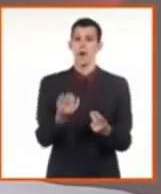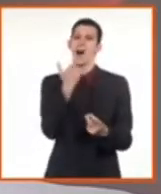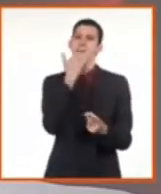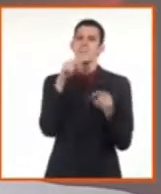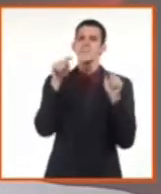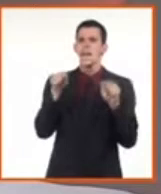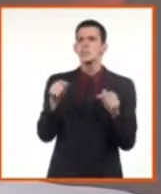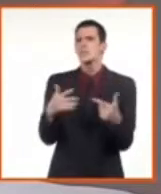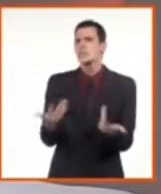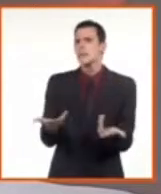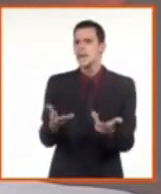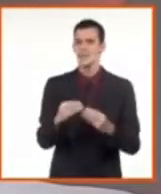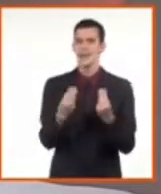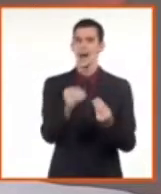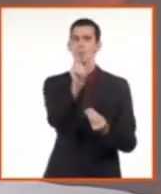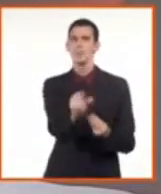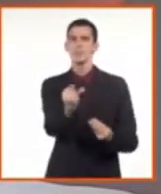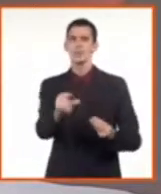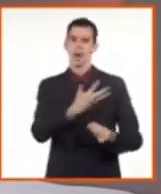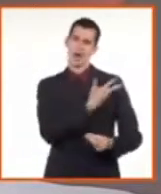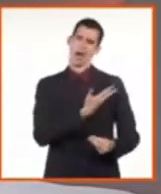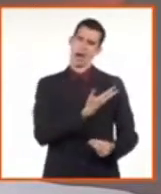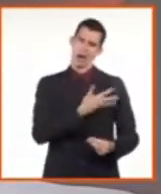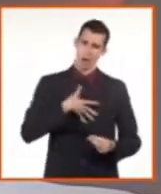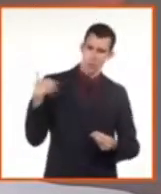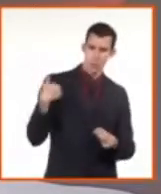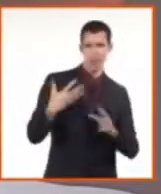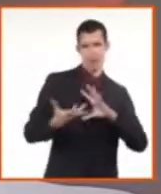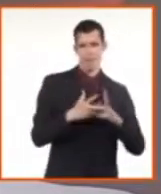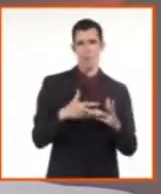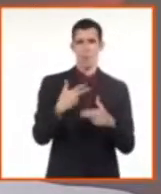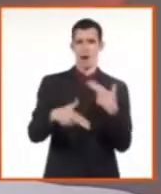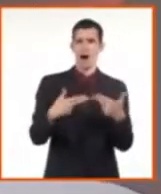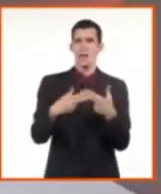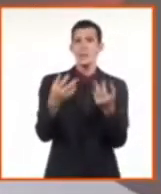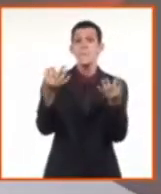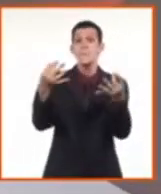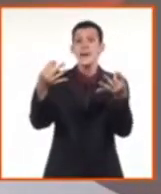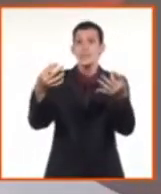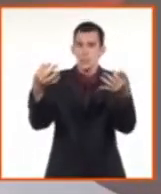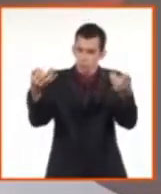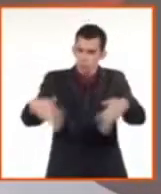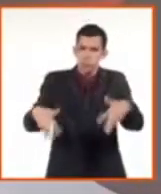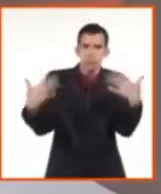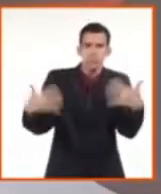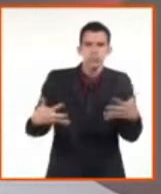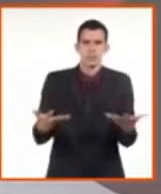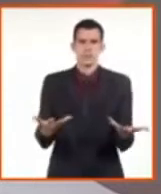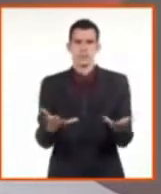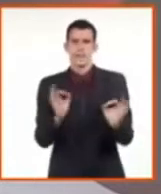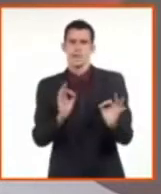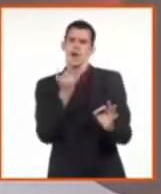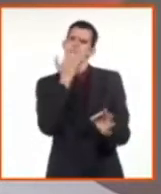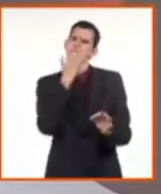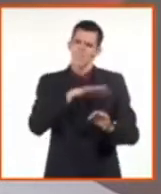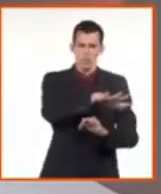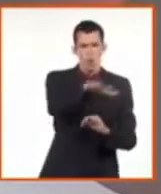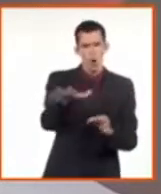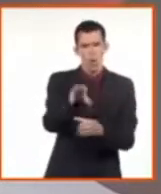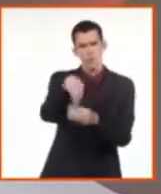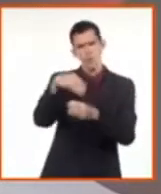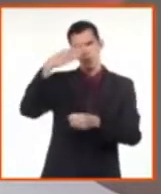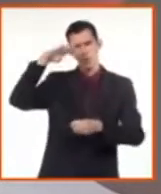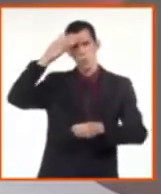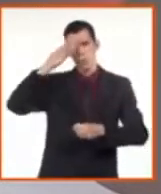inciden justamente en el incremento de los precios que afecta hoy a toda nuestra población se han ido el país ha ido adoptando